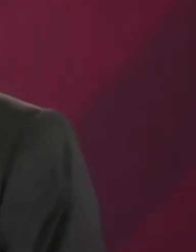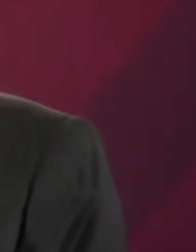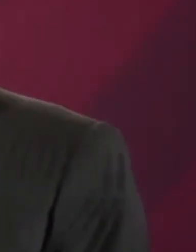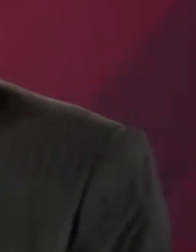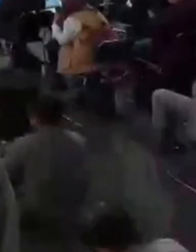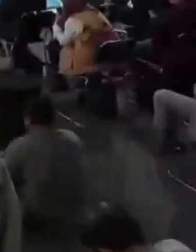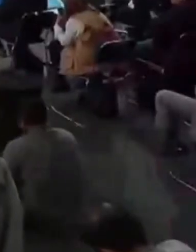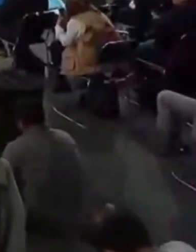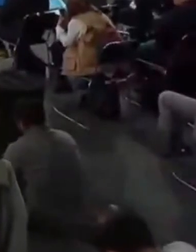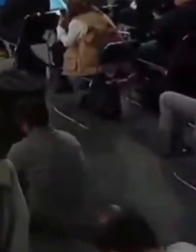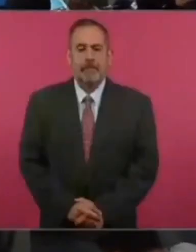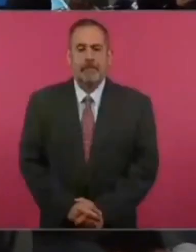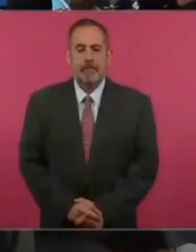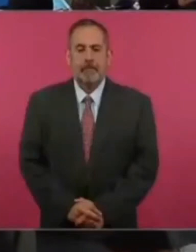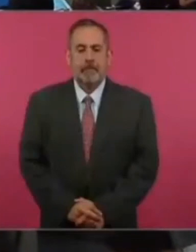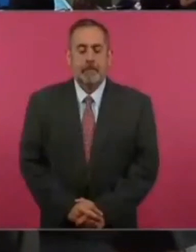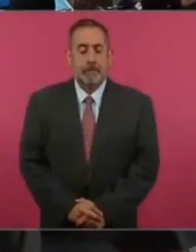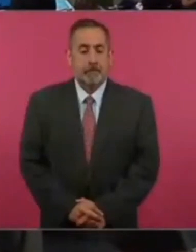de destinar fondos